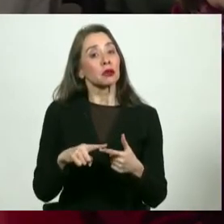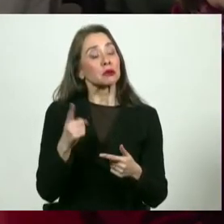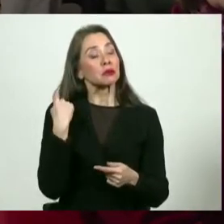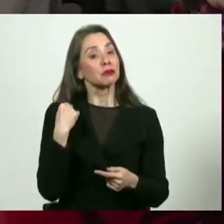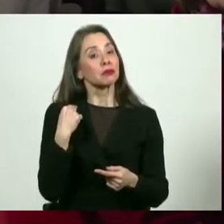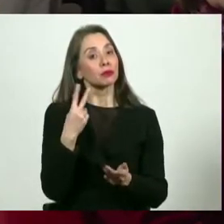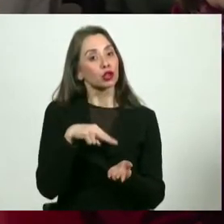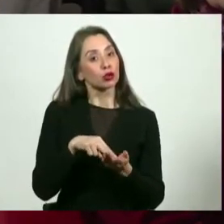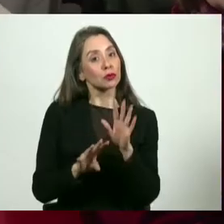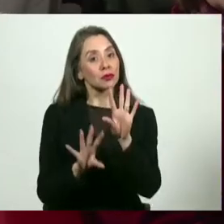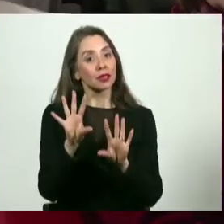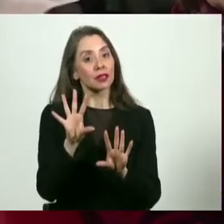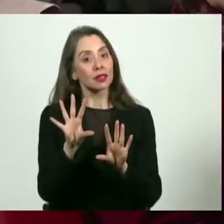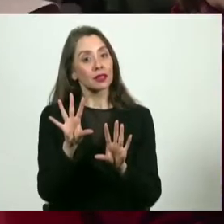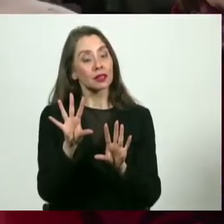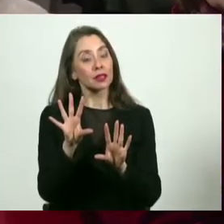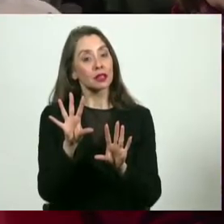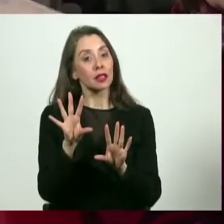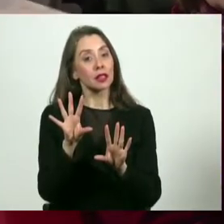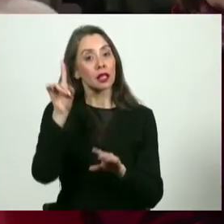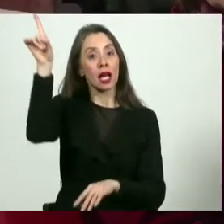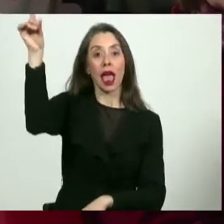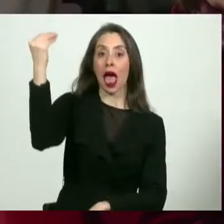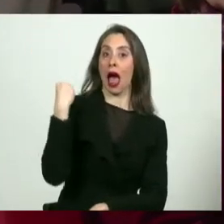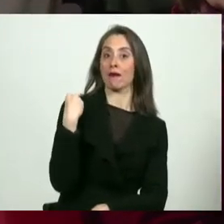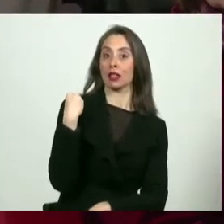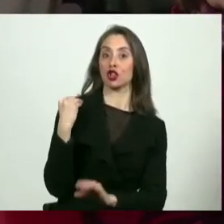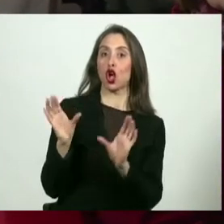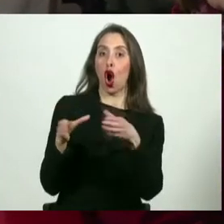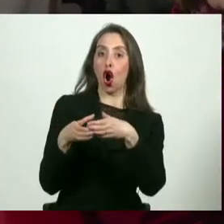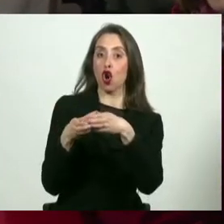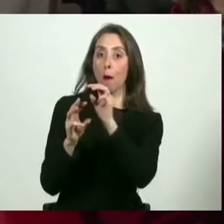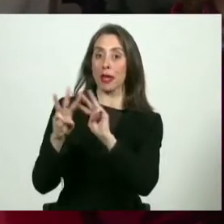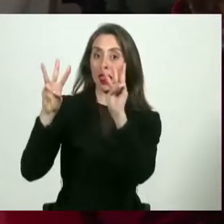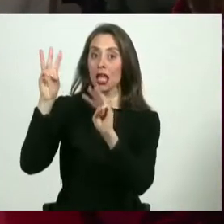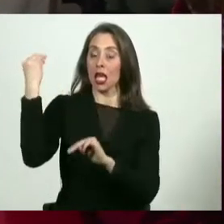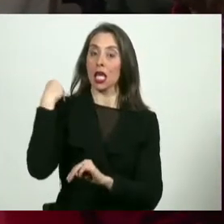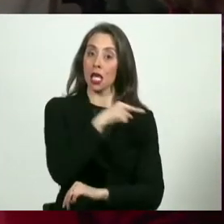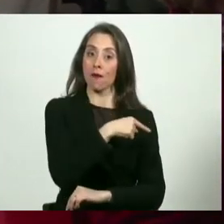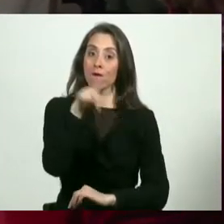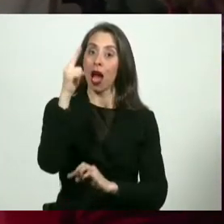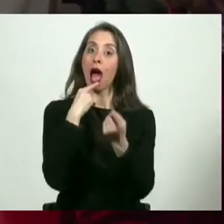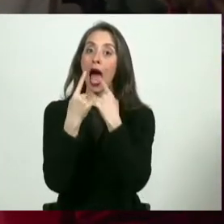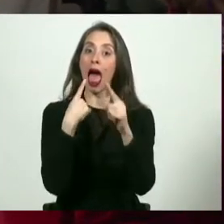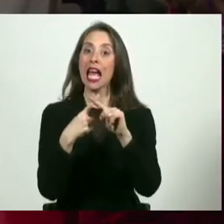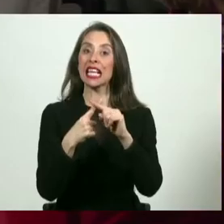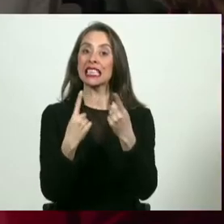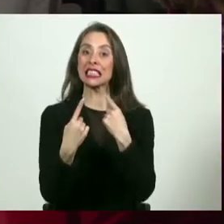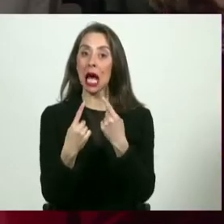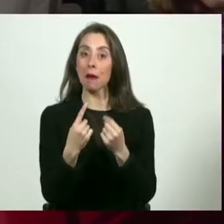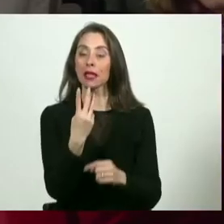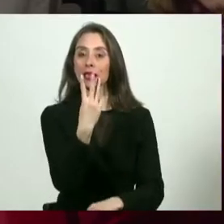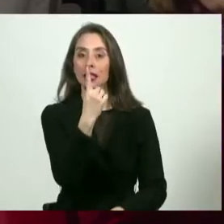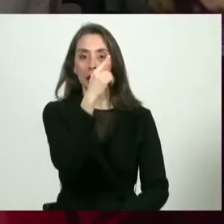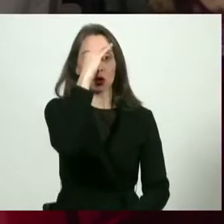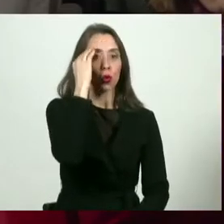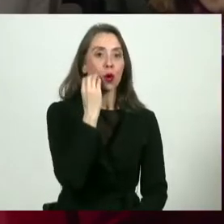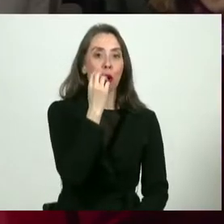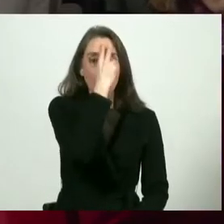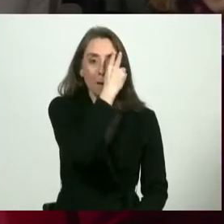año 2015 se nos avisó, el Comité nos avisó que se nos iba a examinar el 31 de marzo y el 1 de